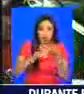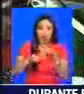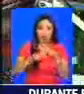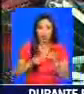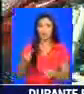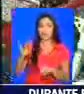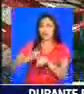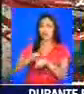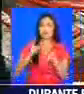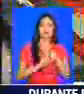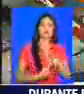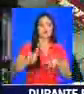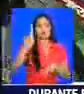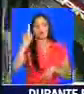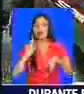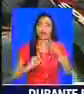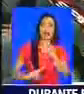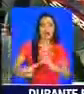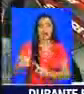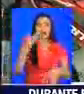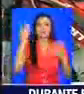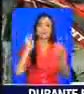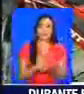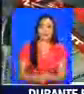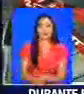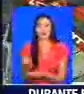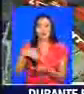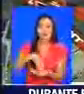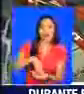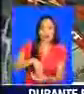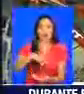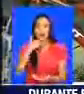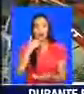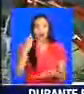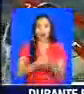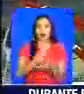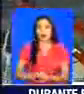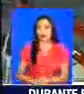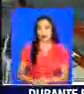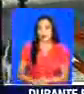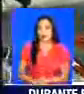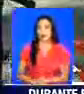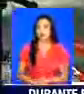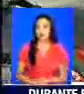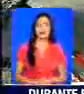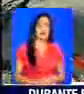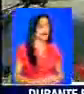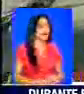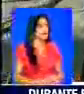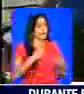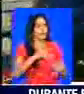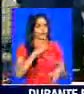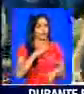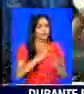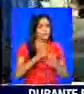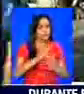veces salimos y nos damos cuenta muy tarde de que están flojos y podemos causar accidentes. Muy bien, bueno, pues también en cuanto hablábamos acerca de la protección de